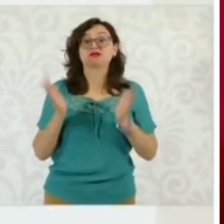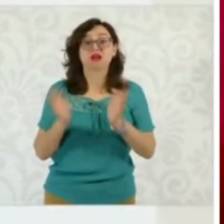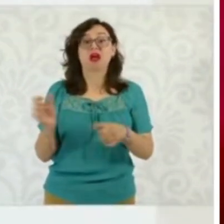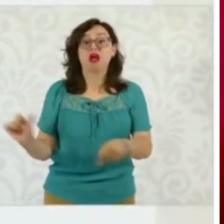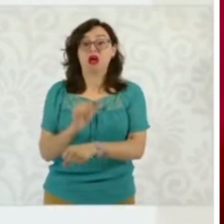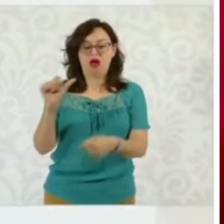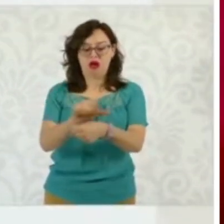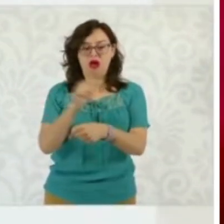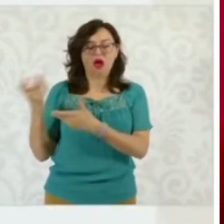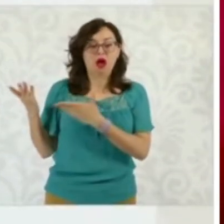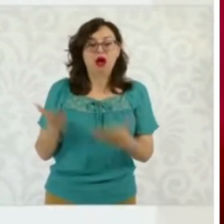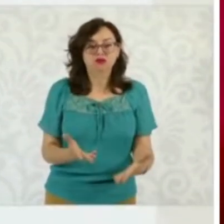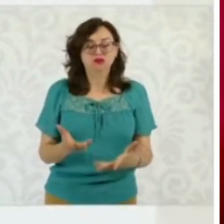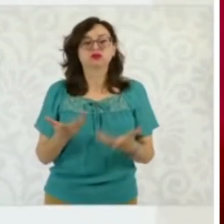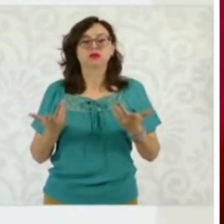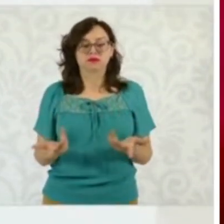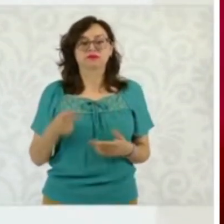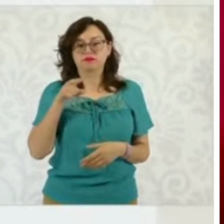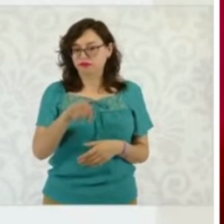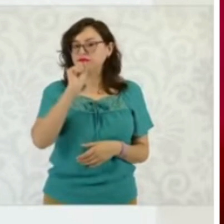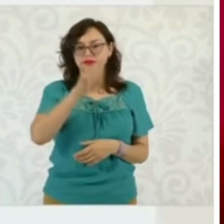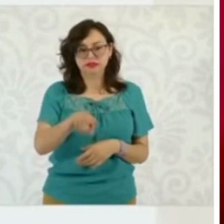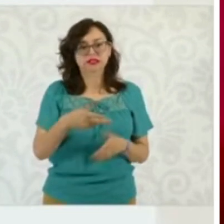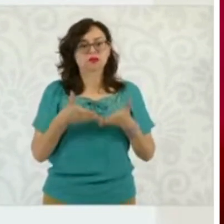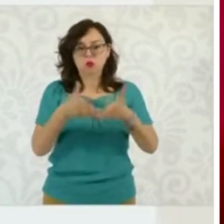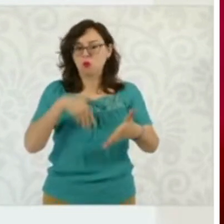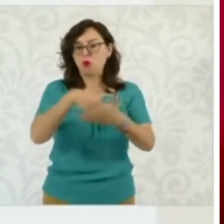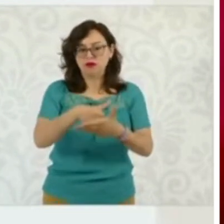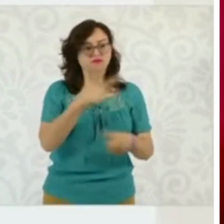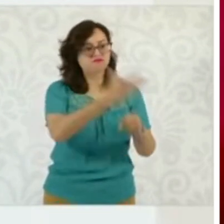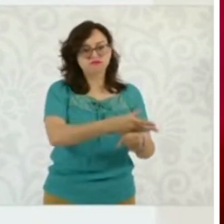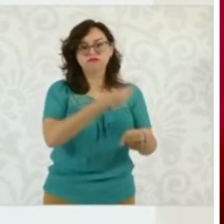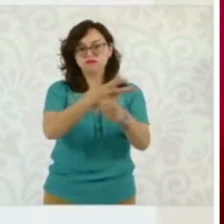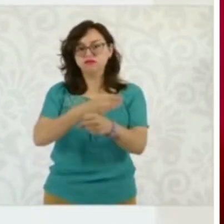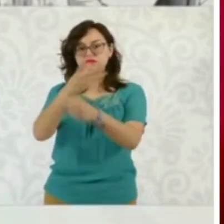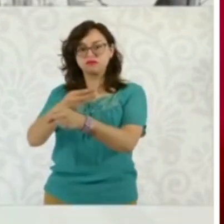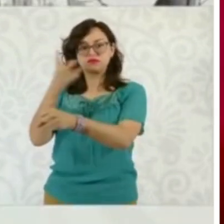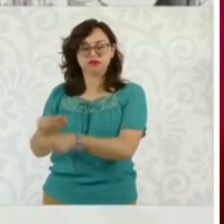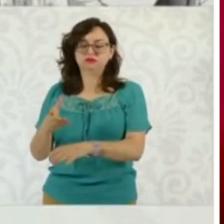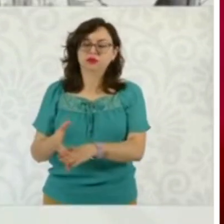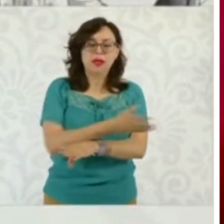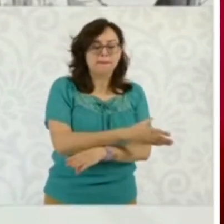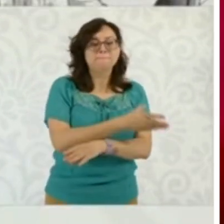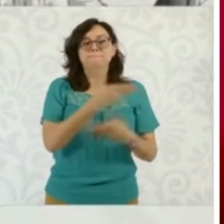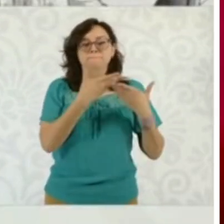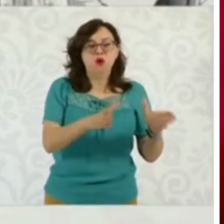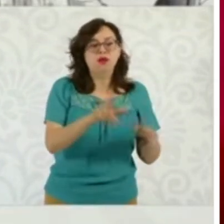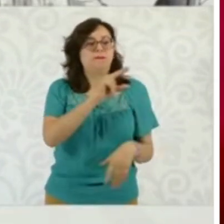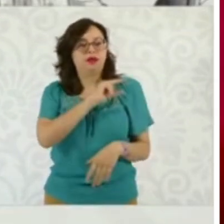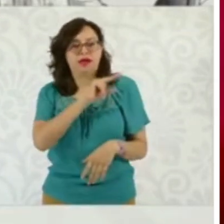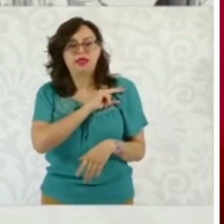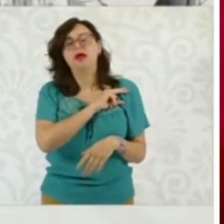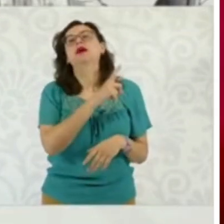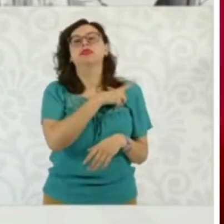está desarrollando todavía el puerto con inversión pública y también con inversión privada, que quedó desde el presidente López Obrador. Están por llegar varias grúas